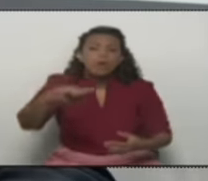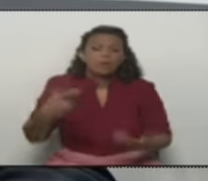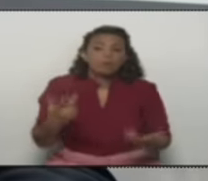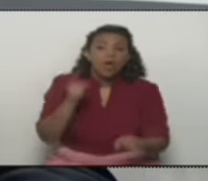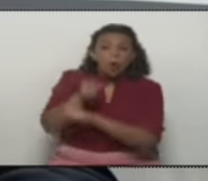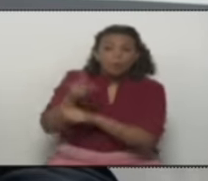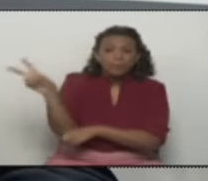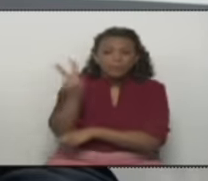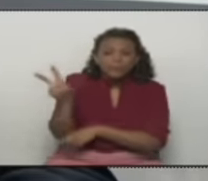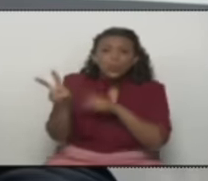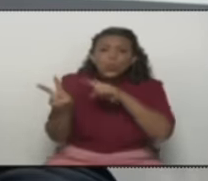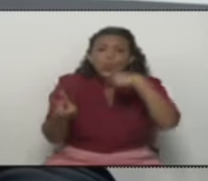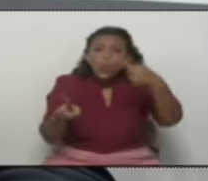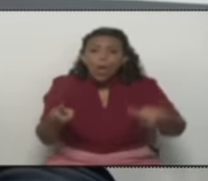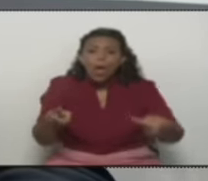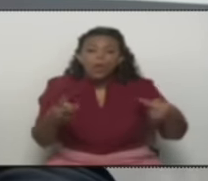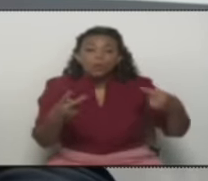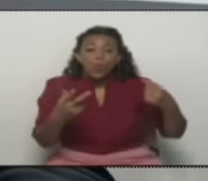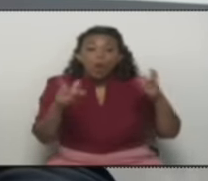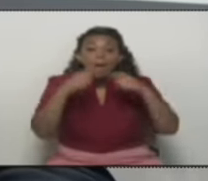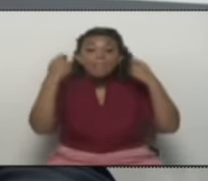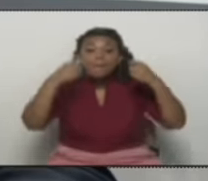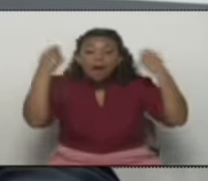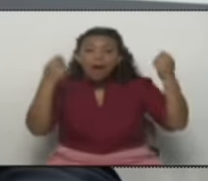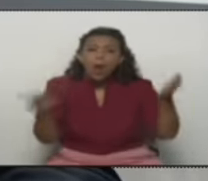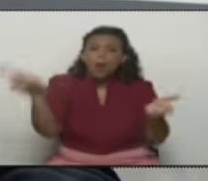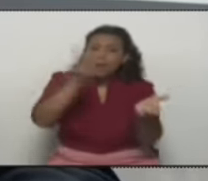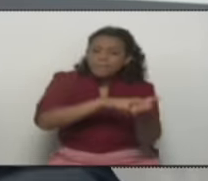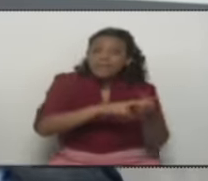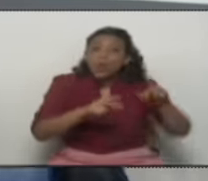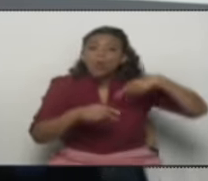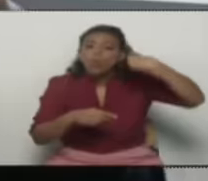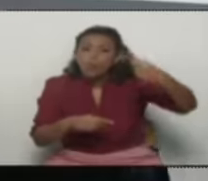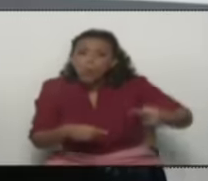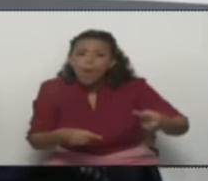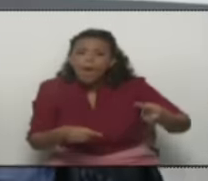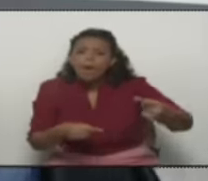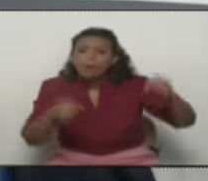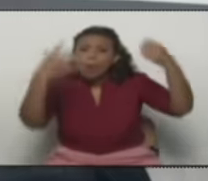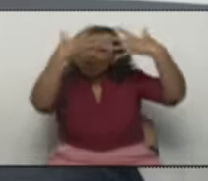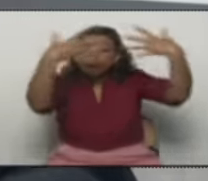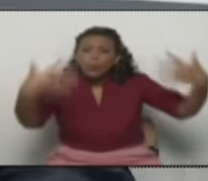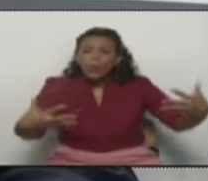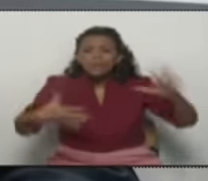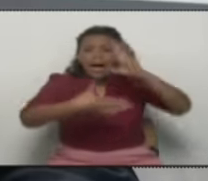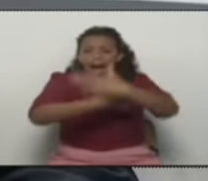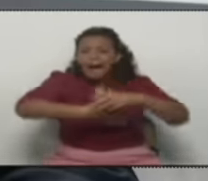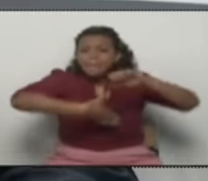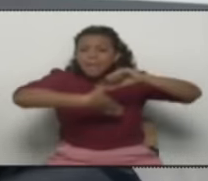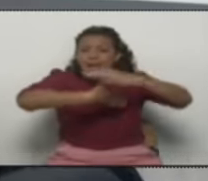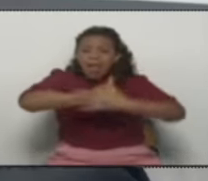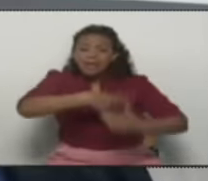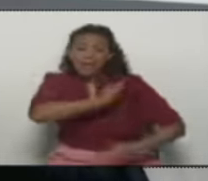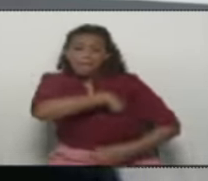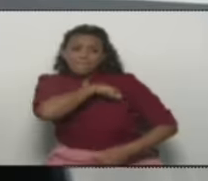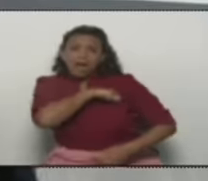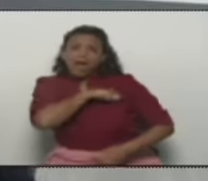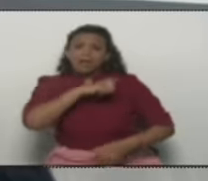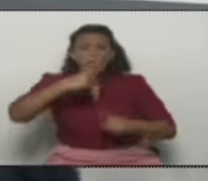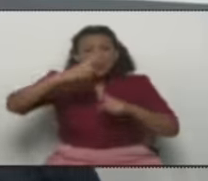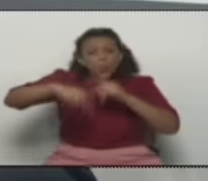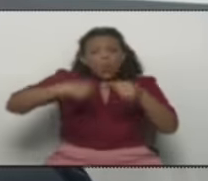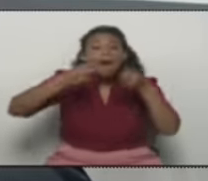gobierno. Luego la prensa en Washington lo repite, luego baja a la prensa de América Latina y de España, y luego